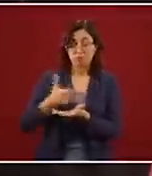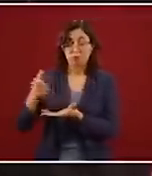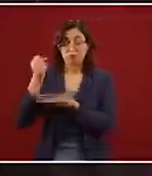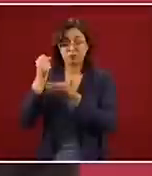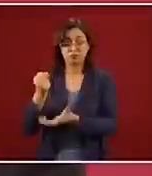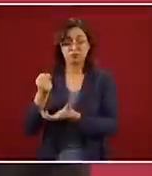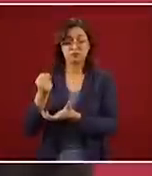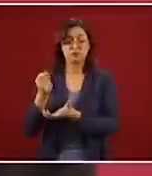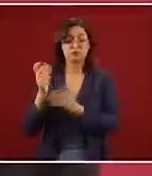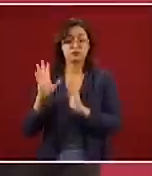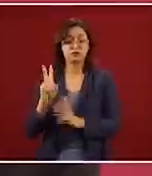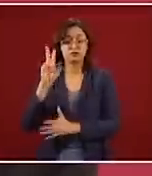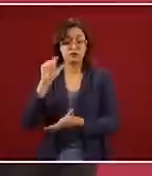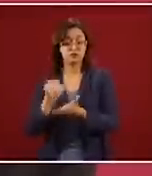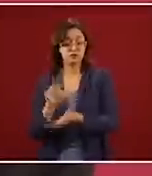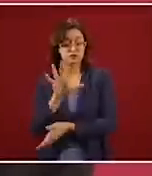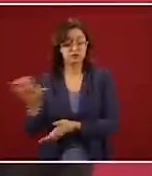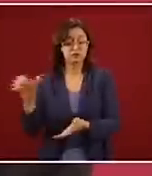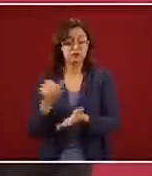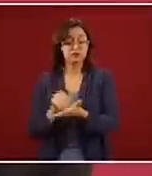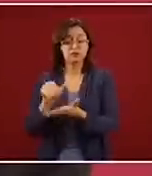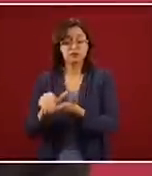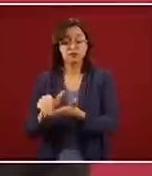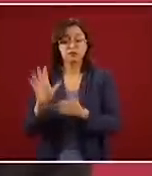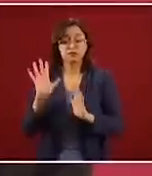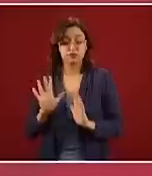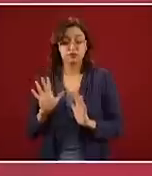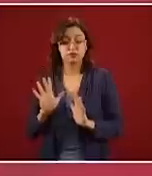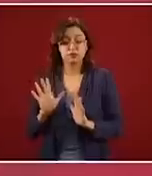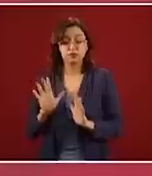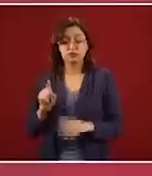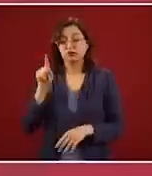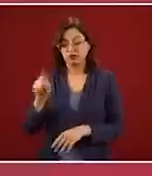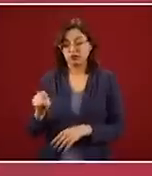cuando menos los 2,500 millones, que eso es lo que está en